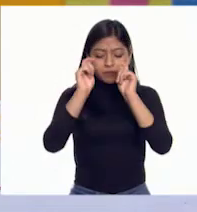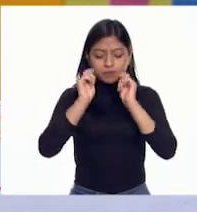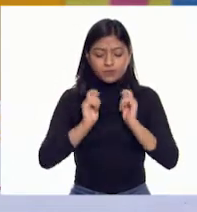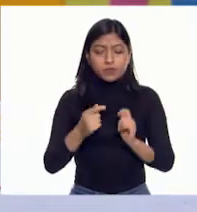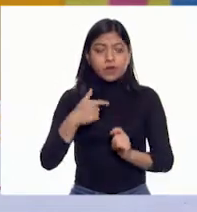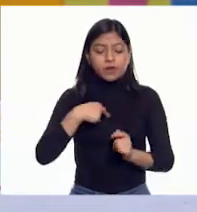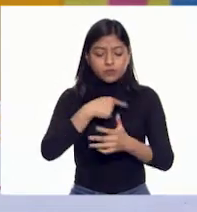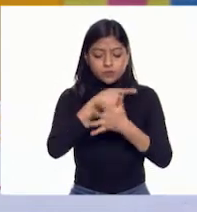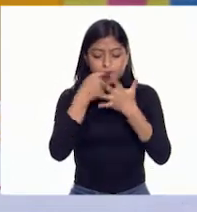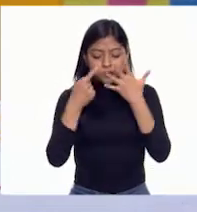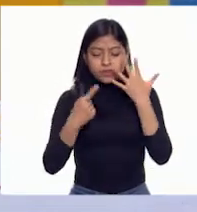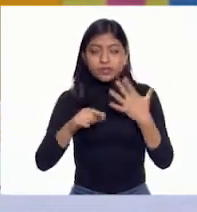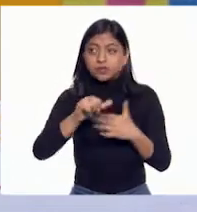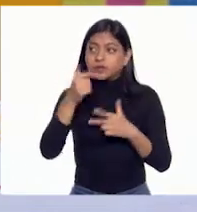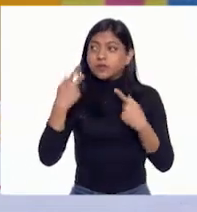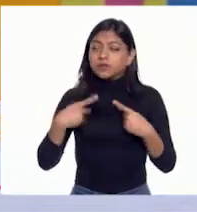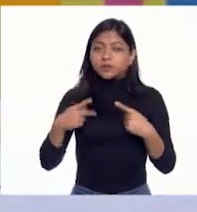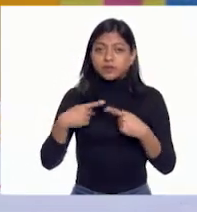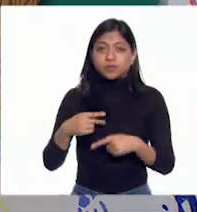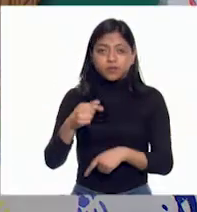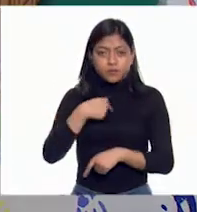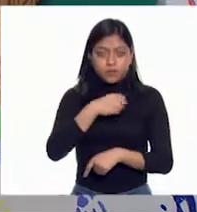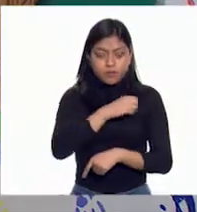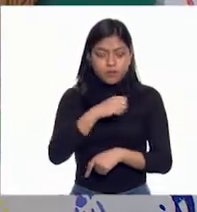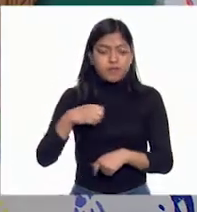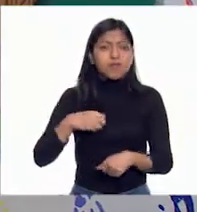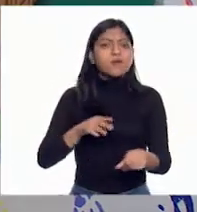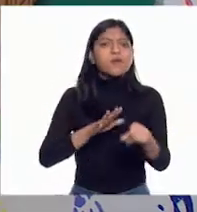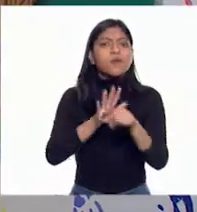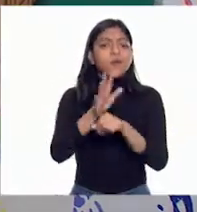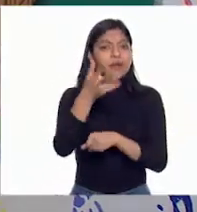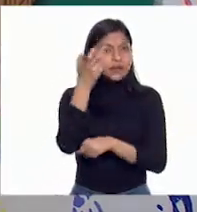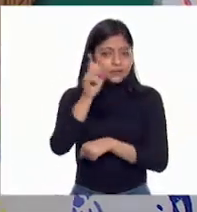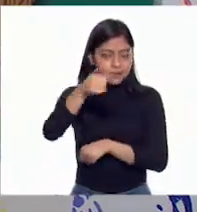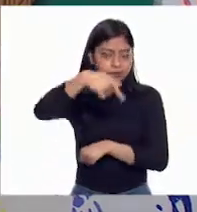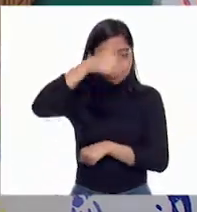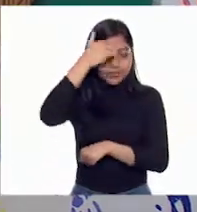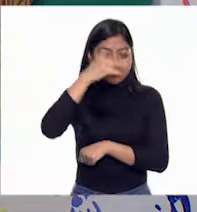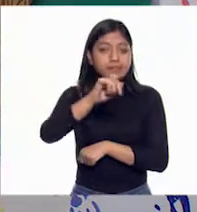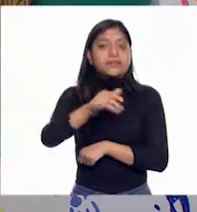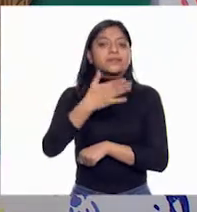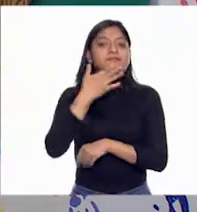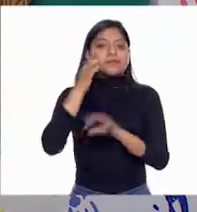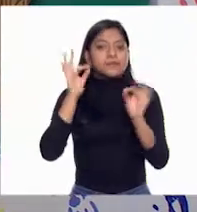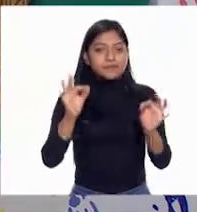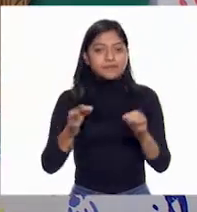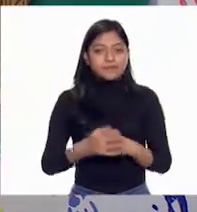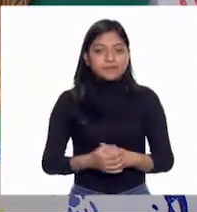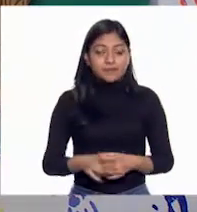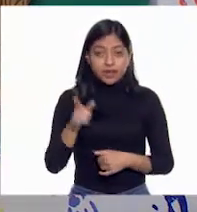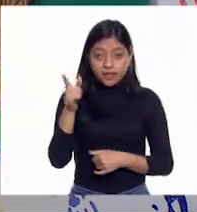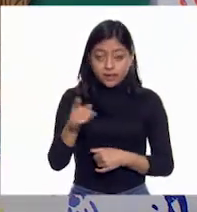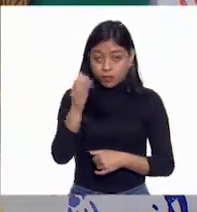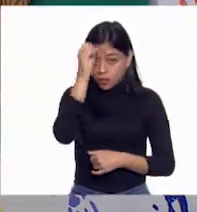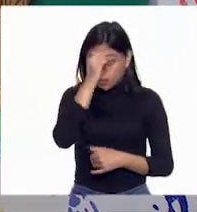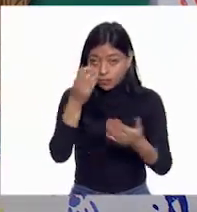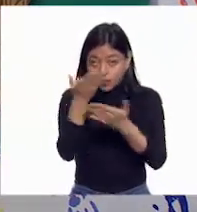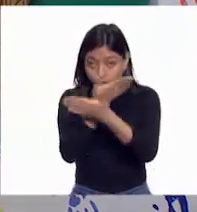compromisos con las demás personas. Muy clara tu reflexión, Gloria. Gracias por